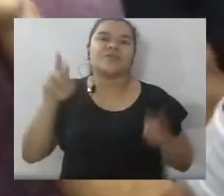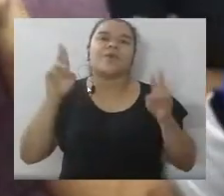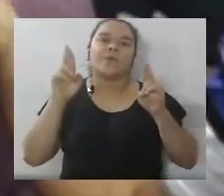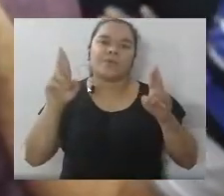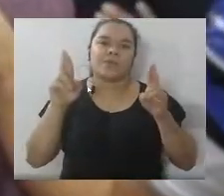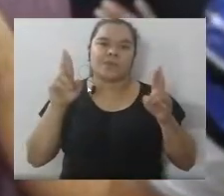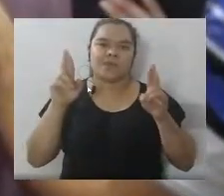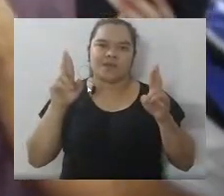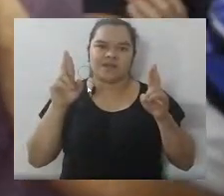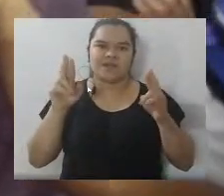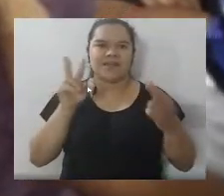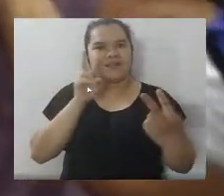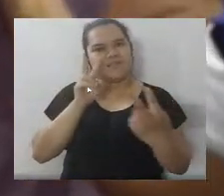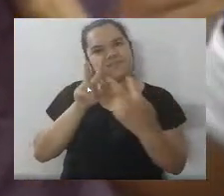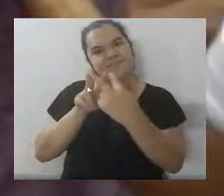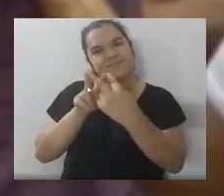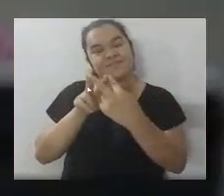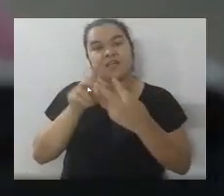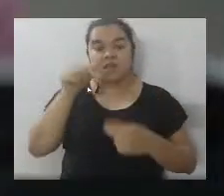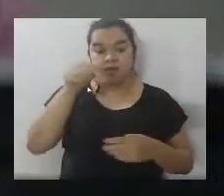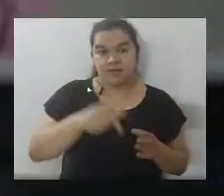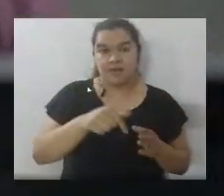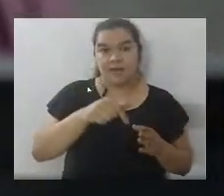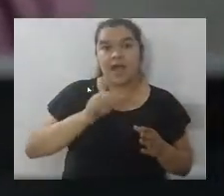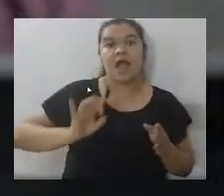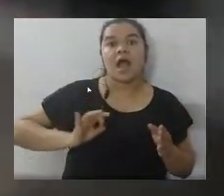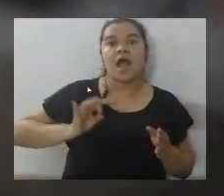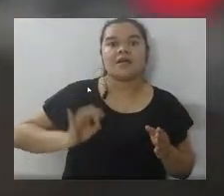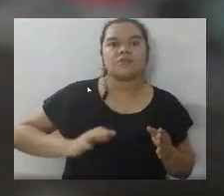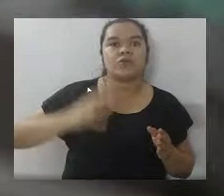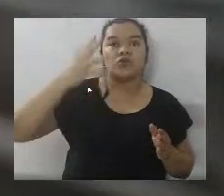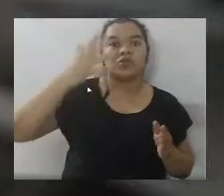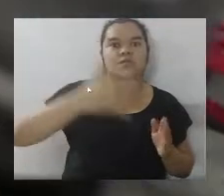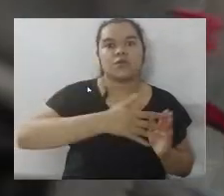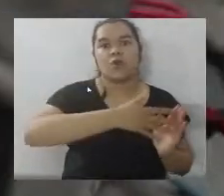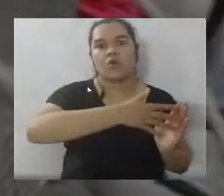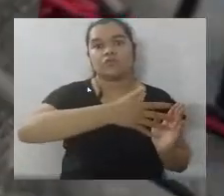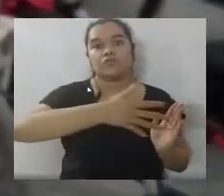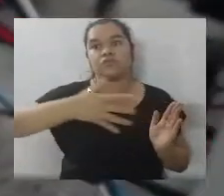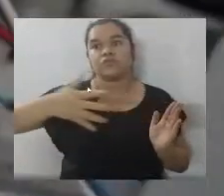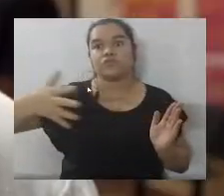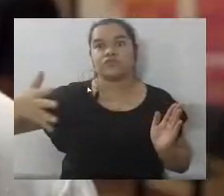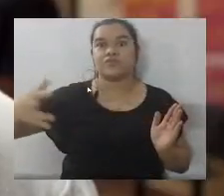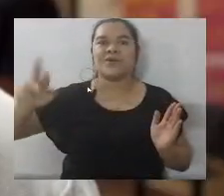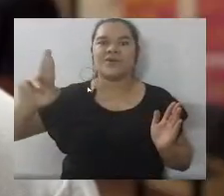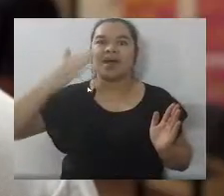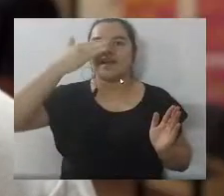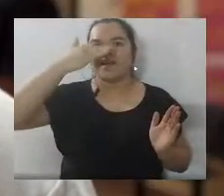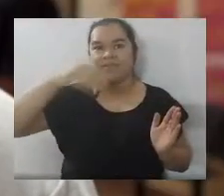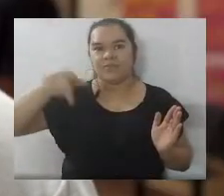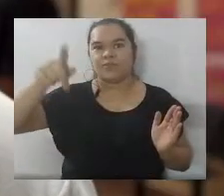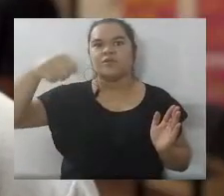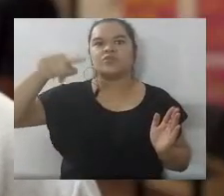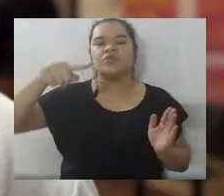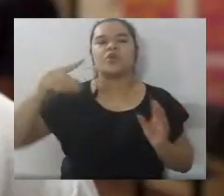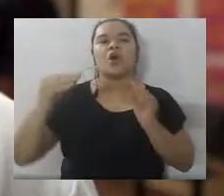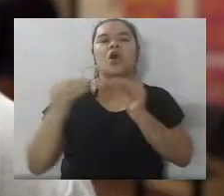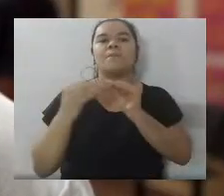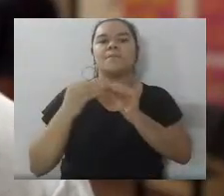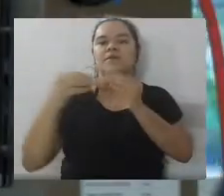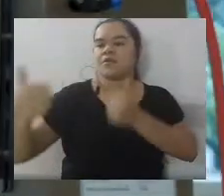el día de mañana, de aquí a 5 años, poder tratarnos de colegas el uno al otro.